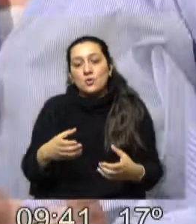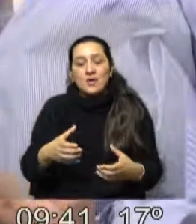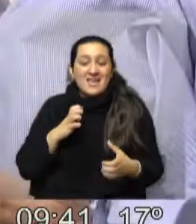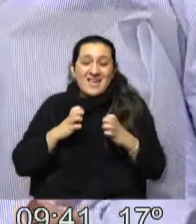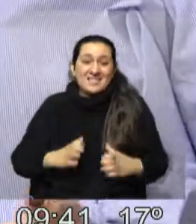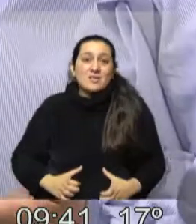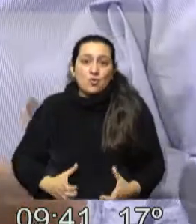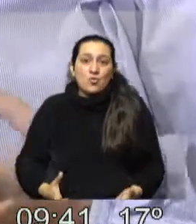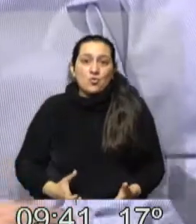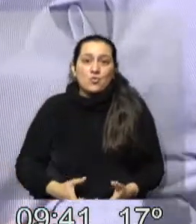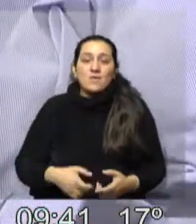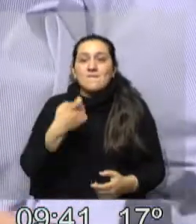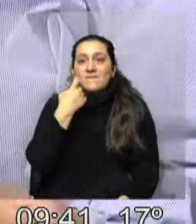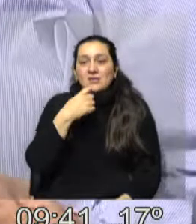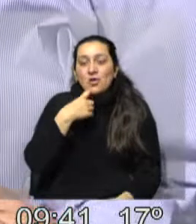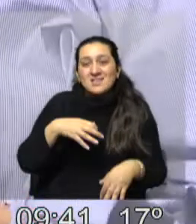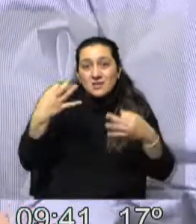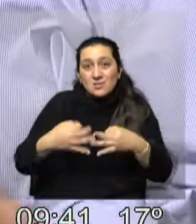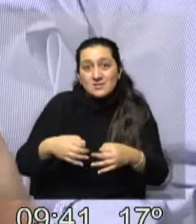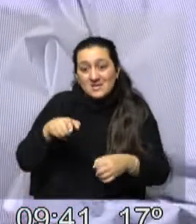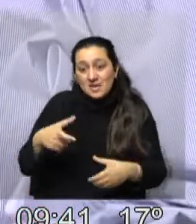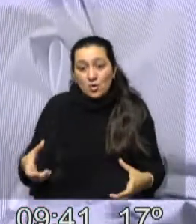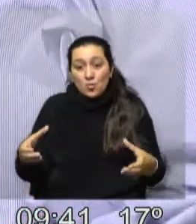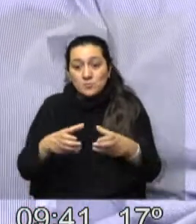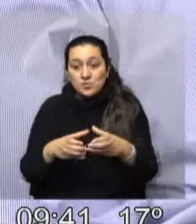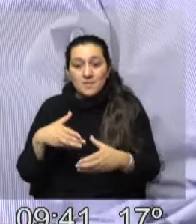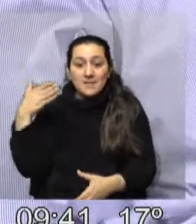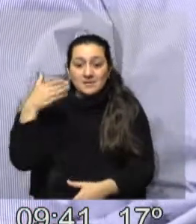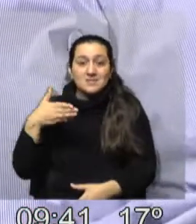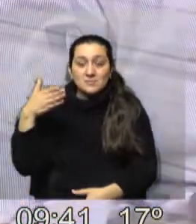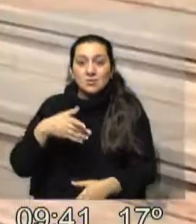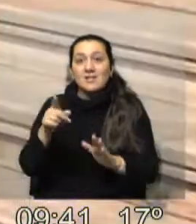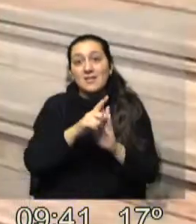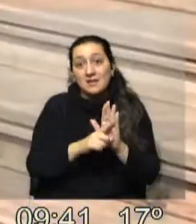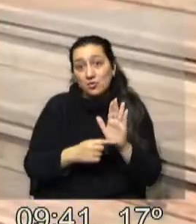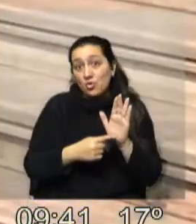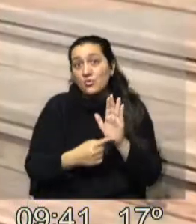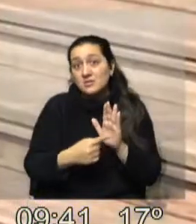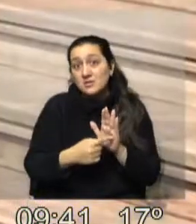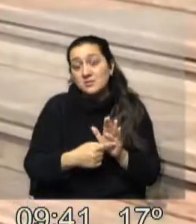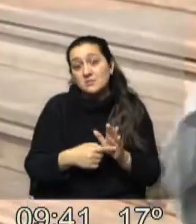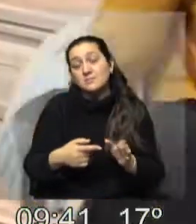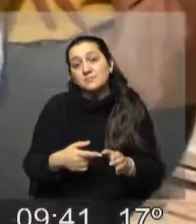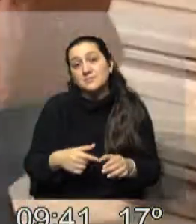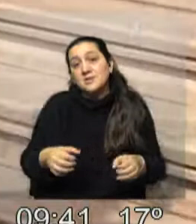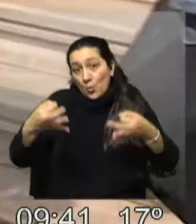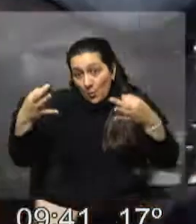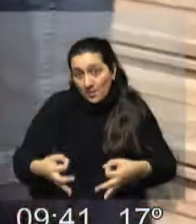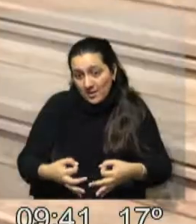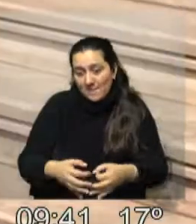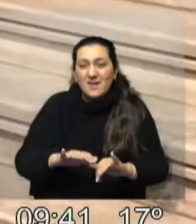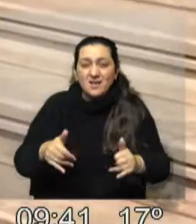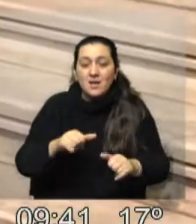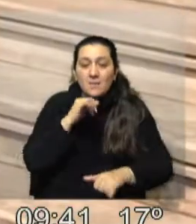ético más claro y faltó asegurarse que estas comisiones de participación que el decreto determina se llevaran adelante para informar y